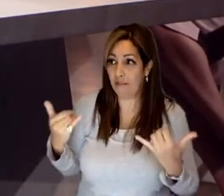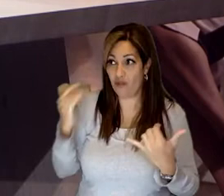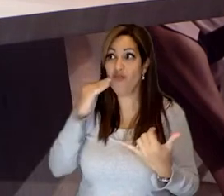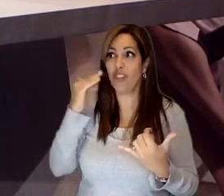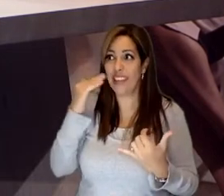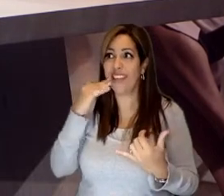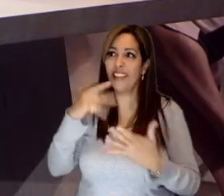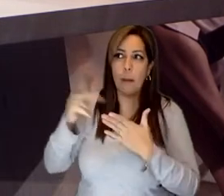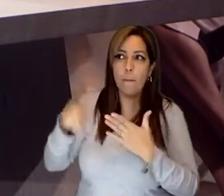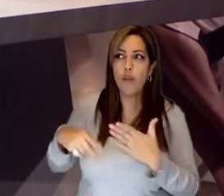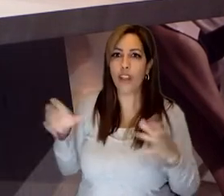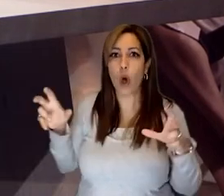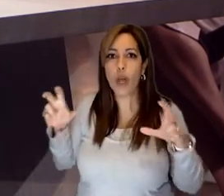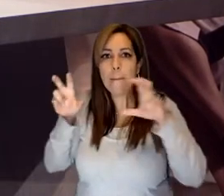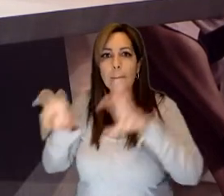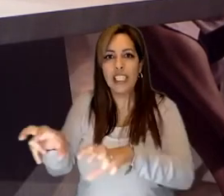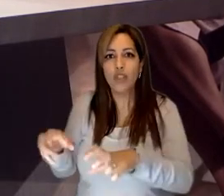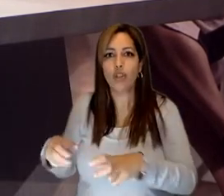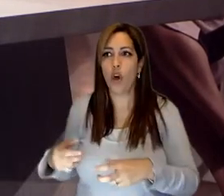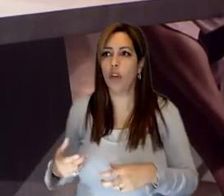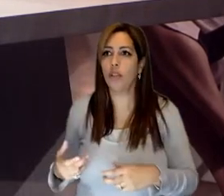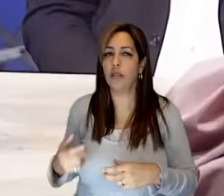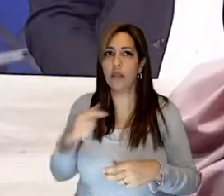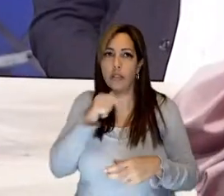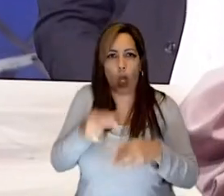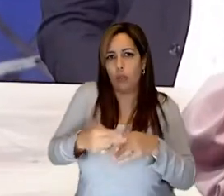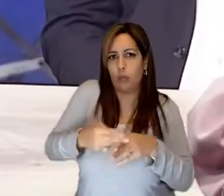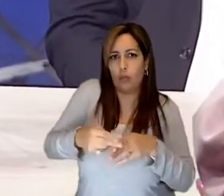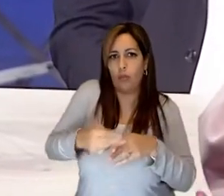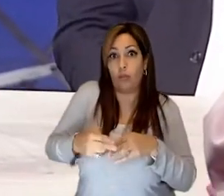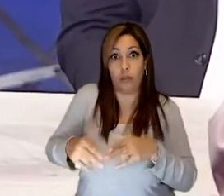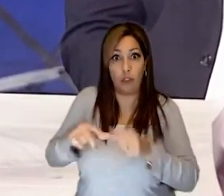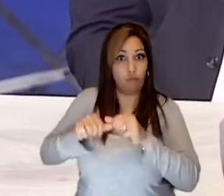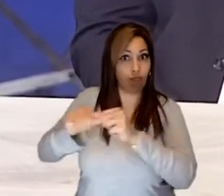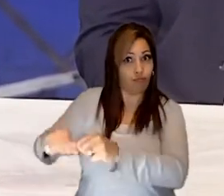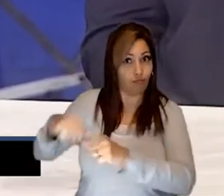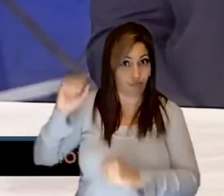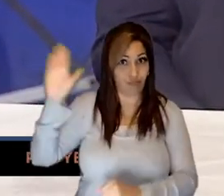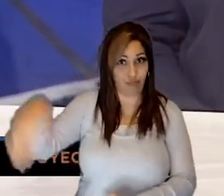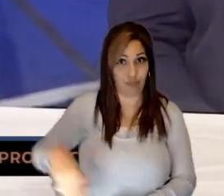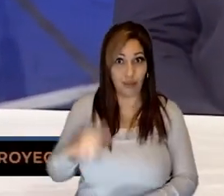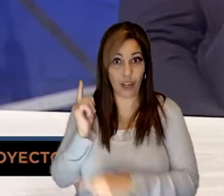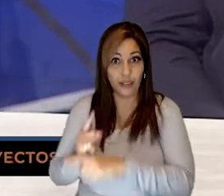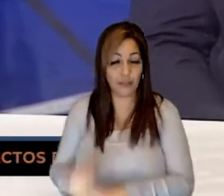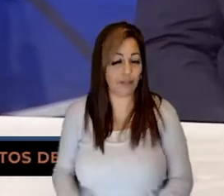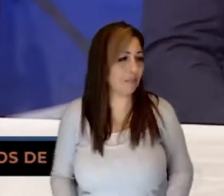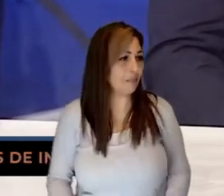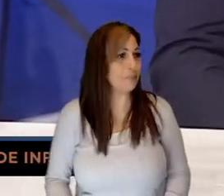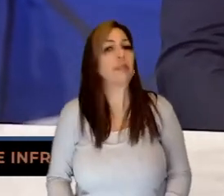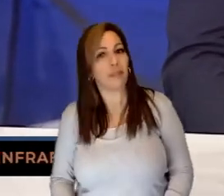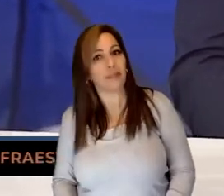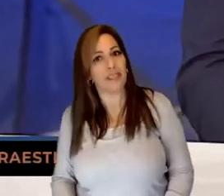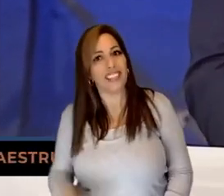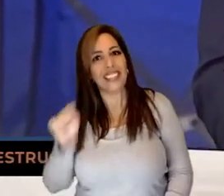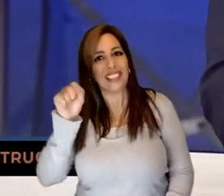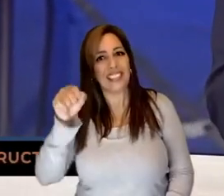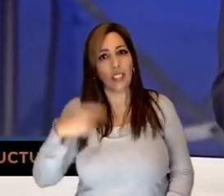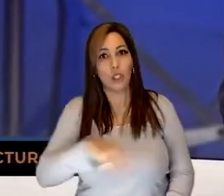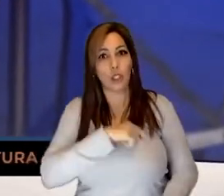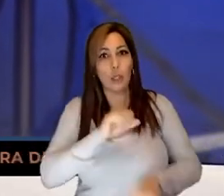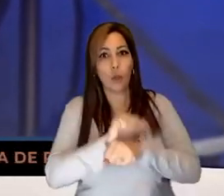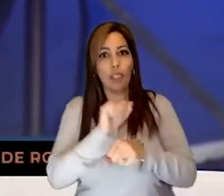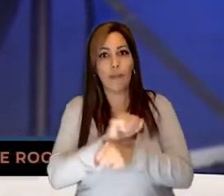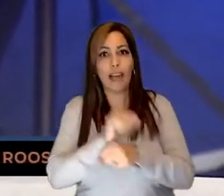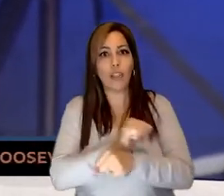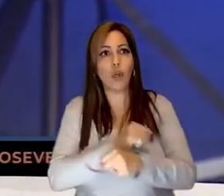la inversión, que sé que tienen unos proyectos no a corto plazo, sino que se va a extender. Correcto, pues sí, nosotros estamos trabajando ahora